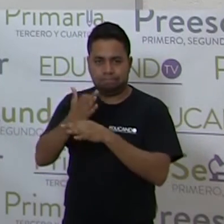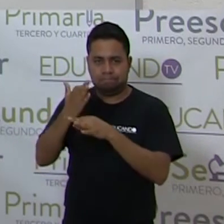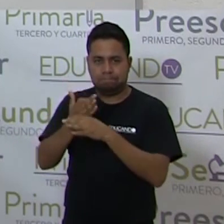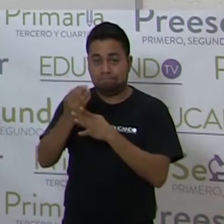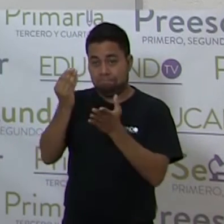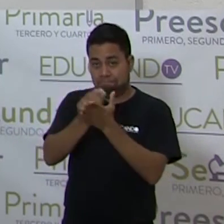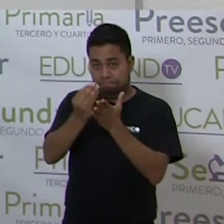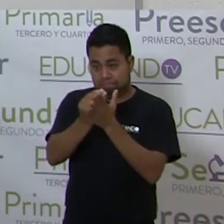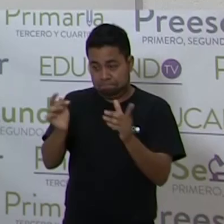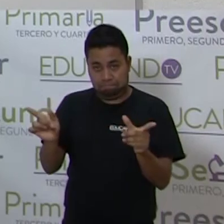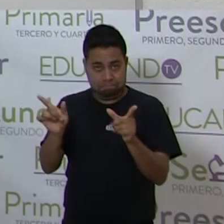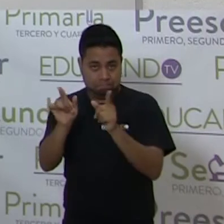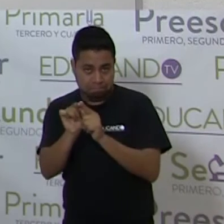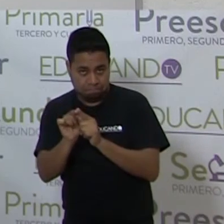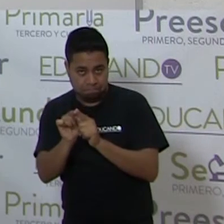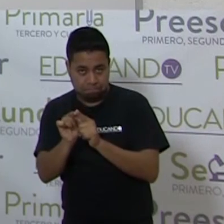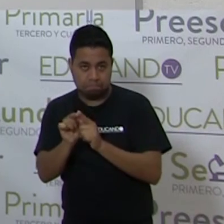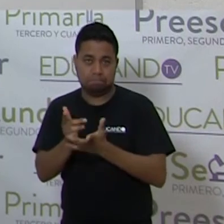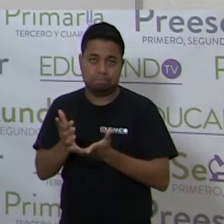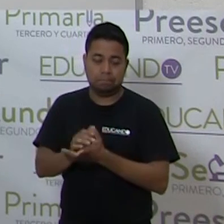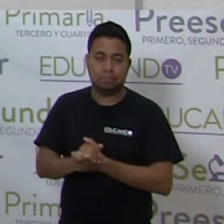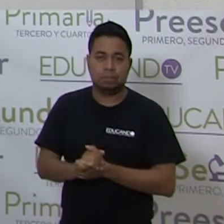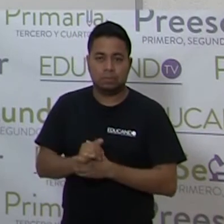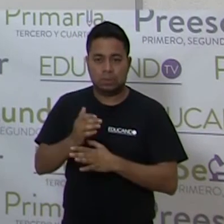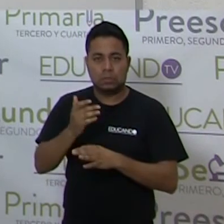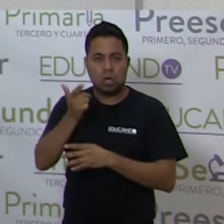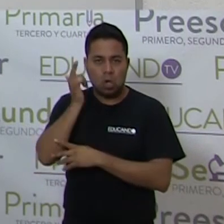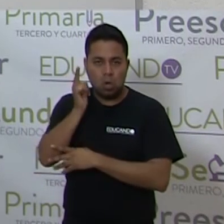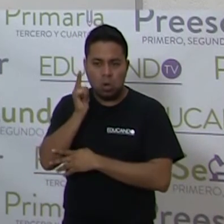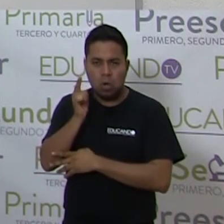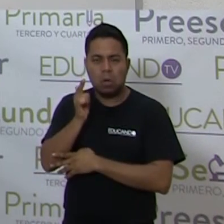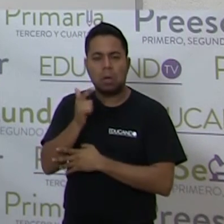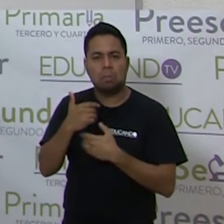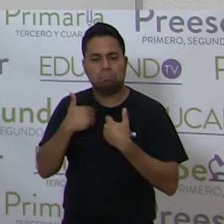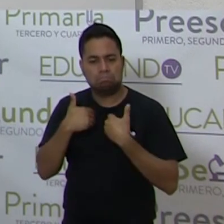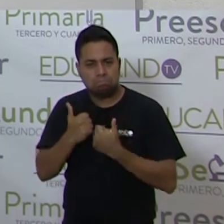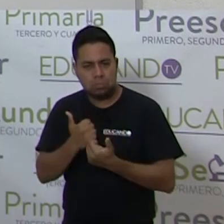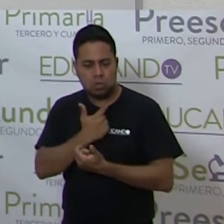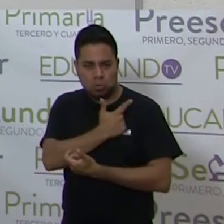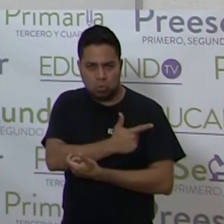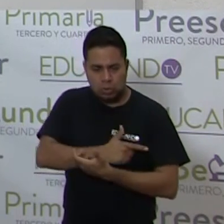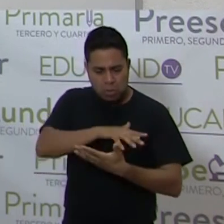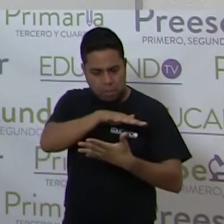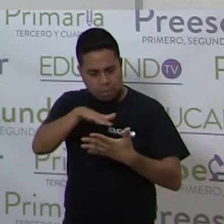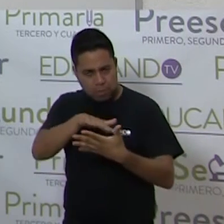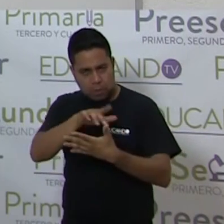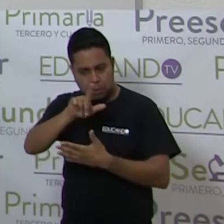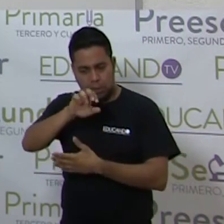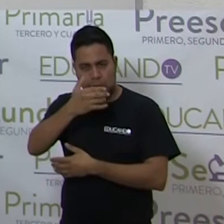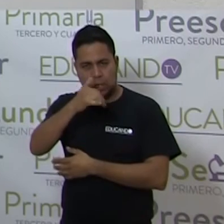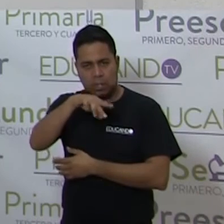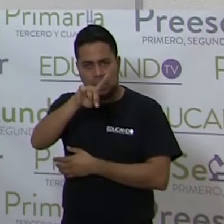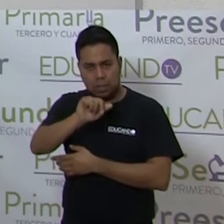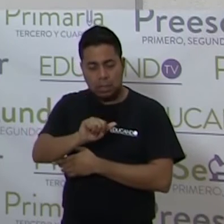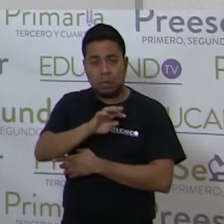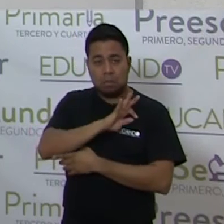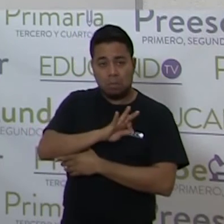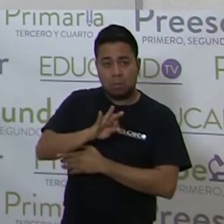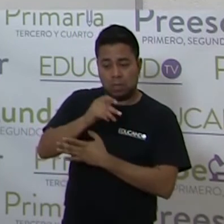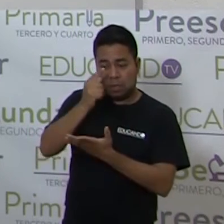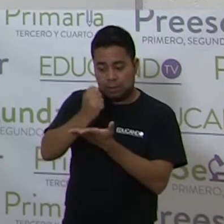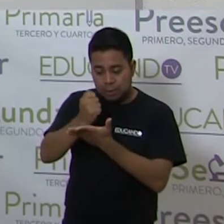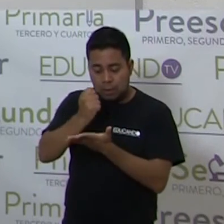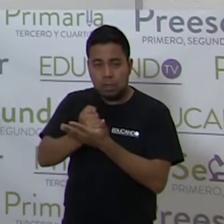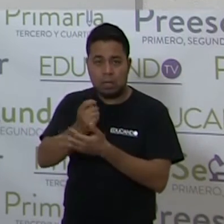sesión. Espero que les haya gustado estos mitos y leyendas, pero sí les dejo de tarea que en su casa sigan